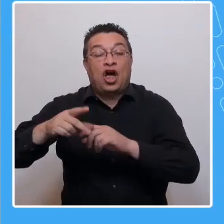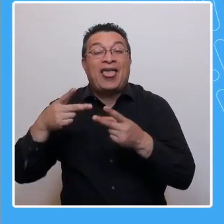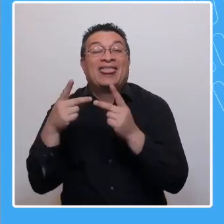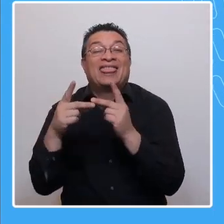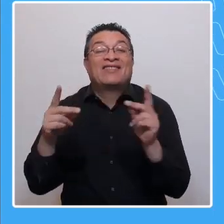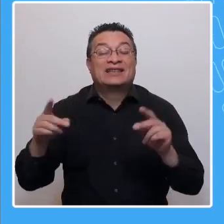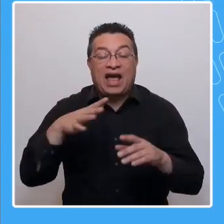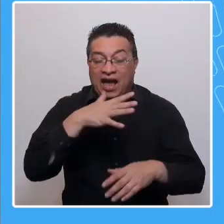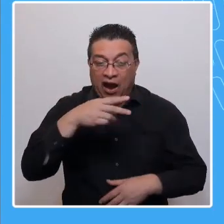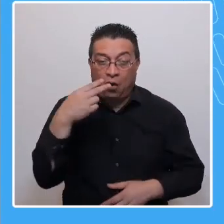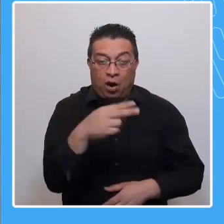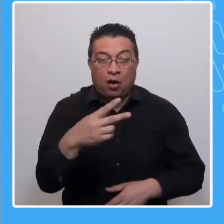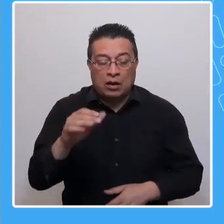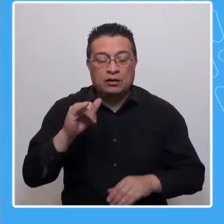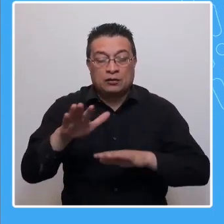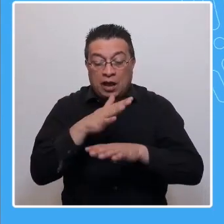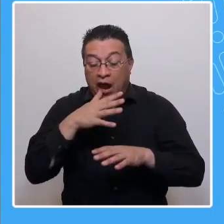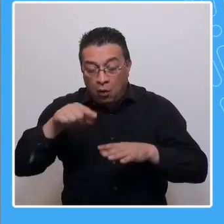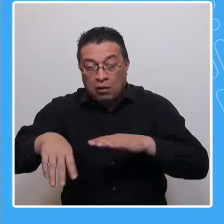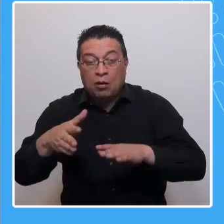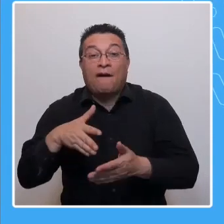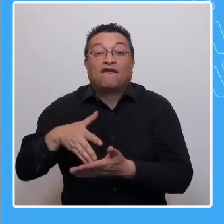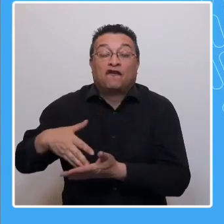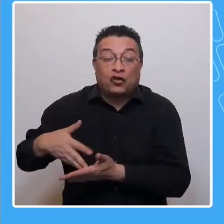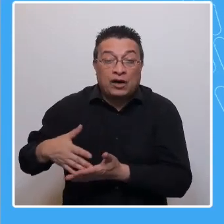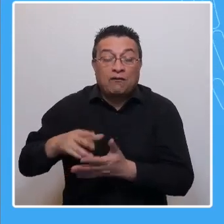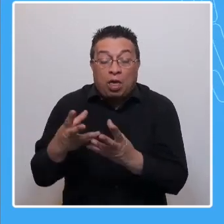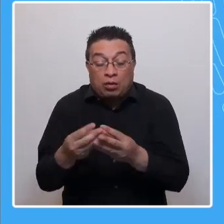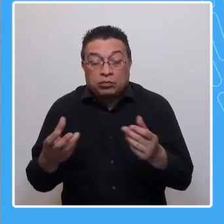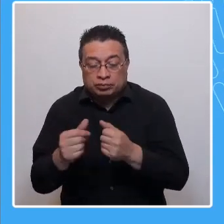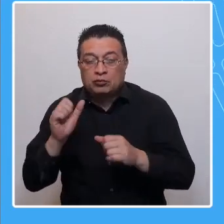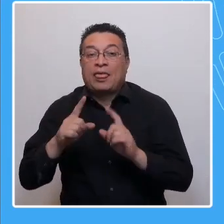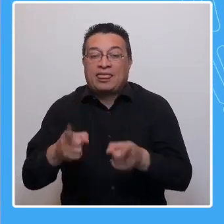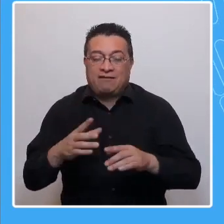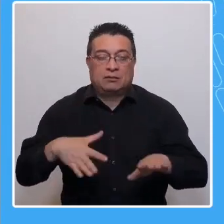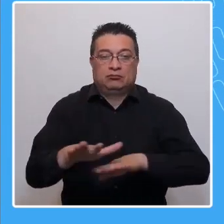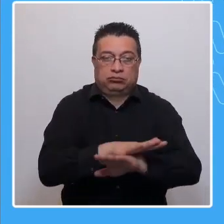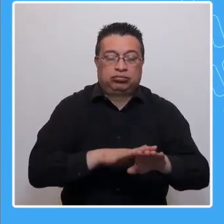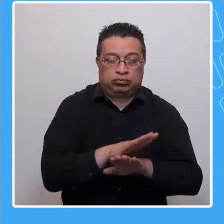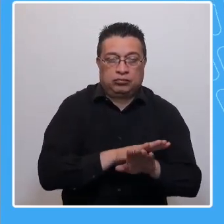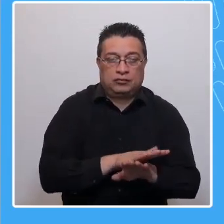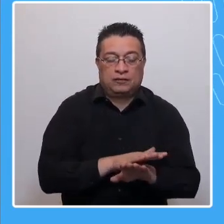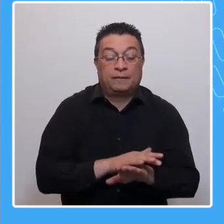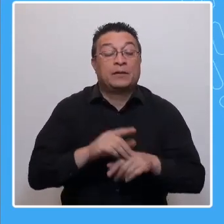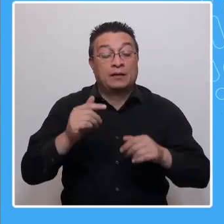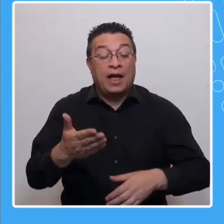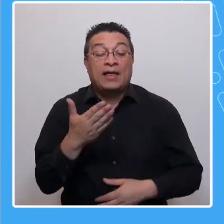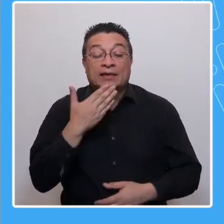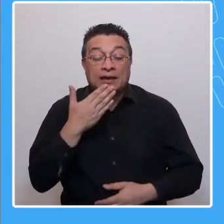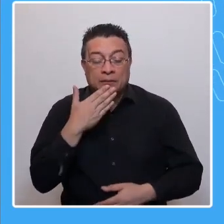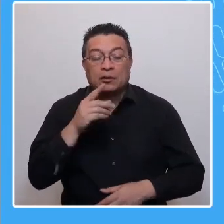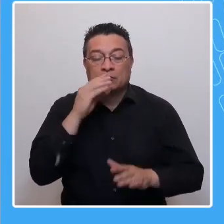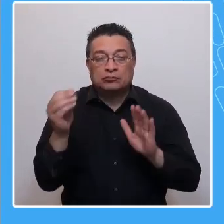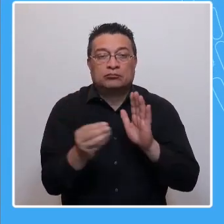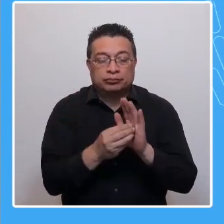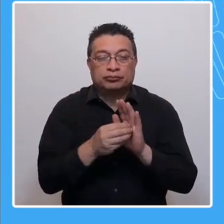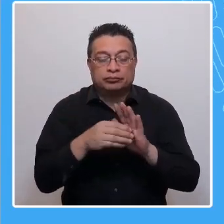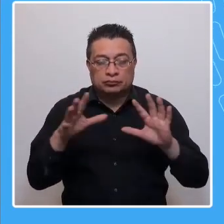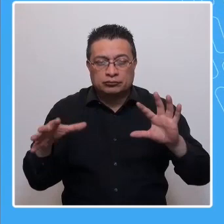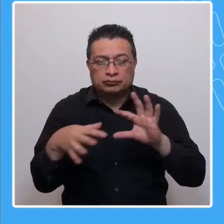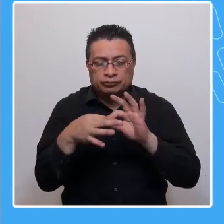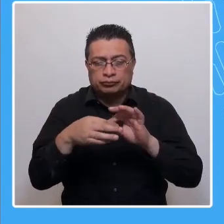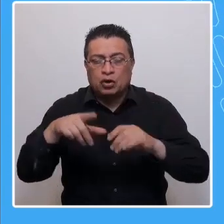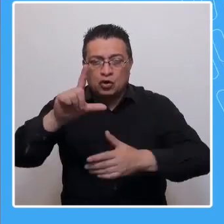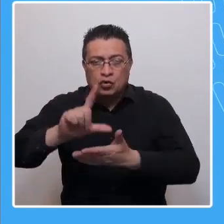las autorizaciones sobre especies acuáticas vulnerables o en peligro de extinción. A su vez también se establece una ordenación espacial y gestión de